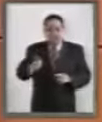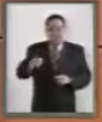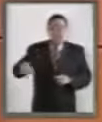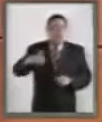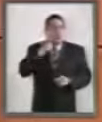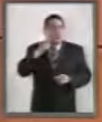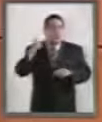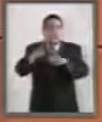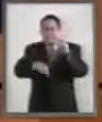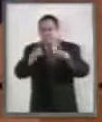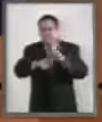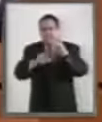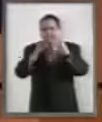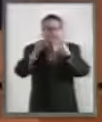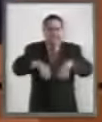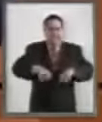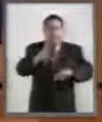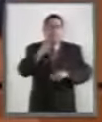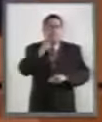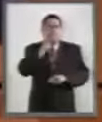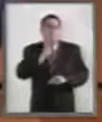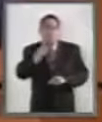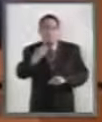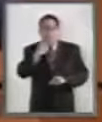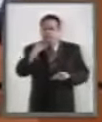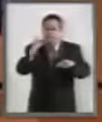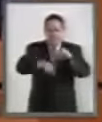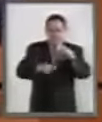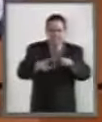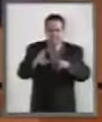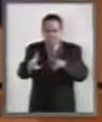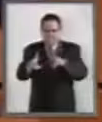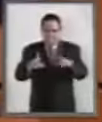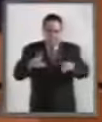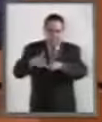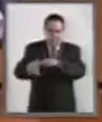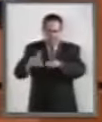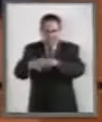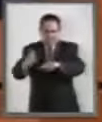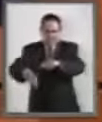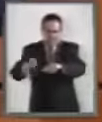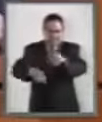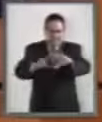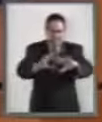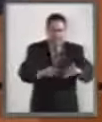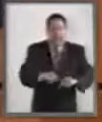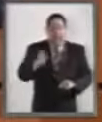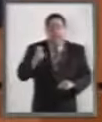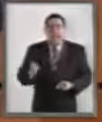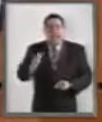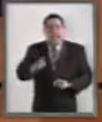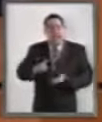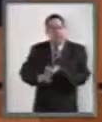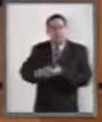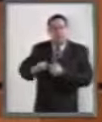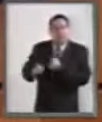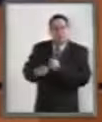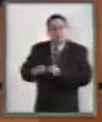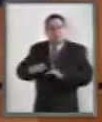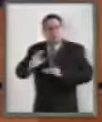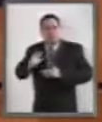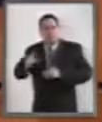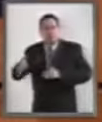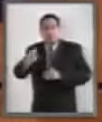Pemex. Si a Pemex la están liquidando, porque ese es el compromiso que estableció Peña Nieto con los